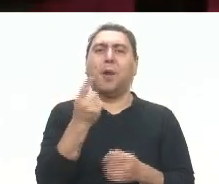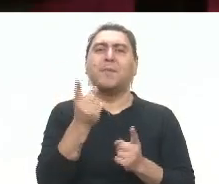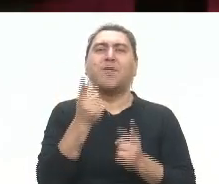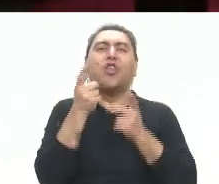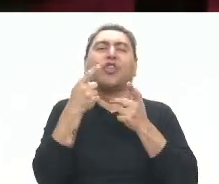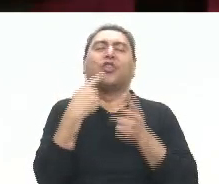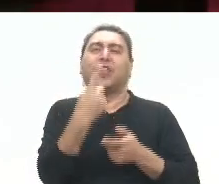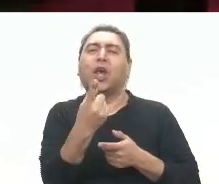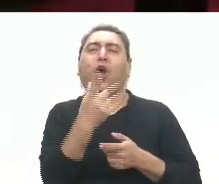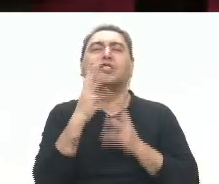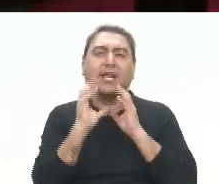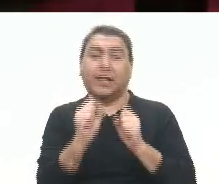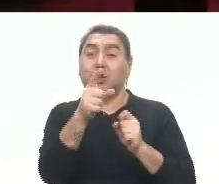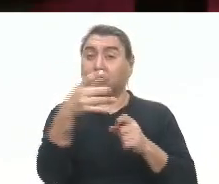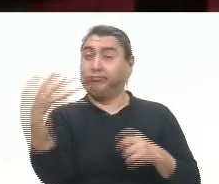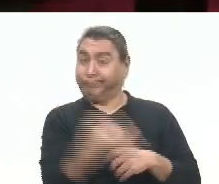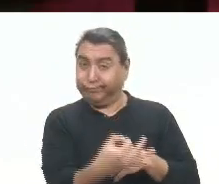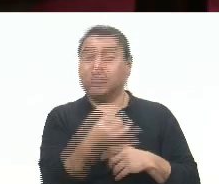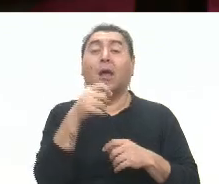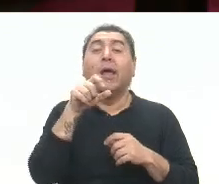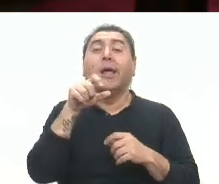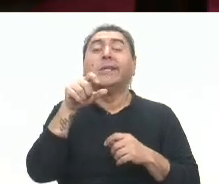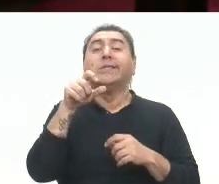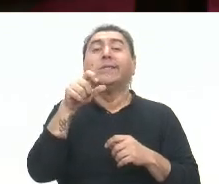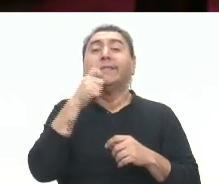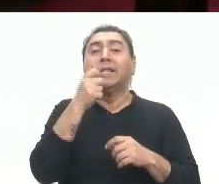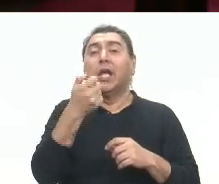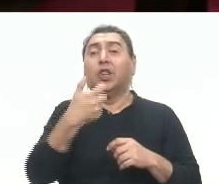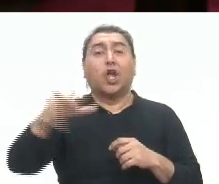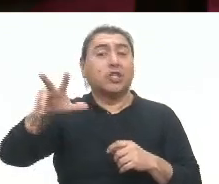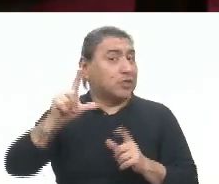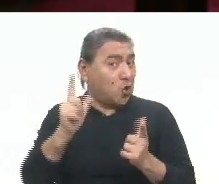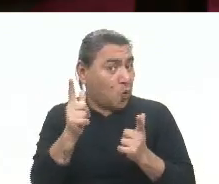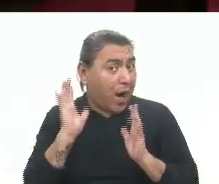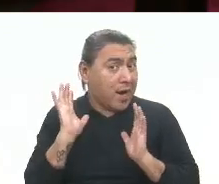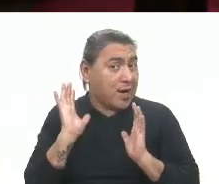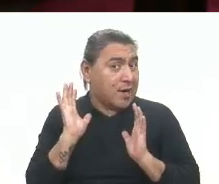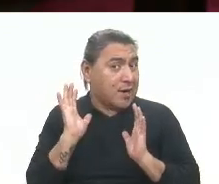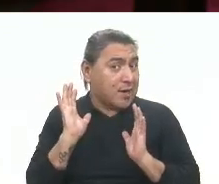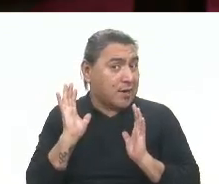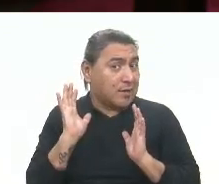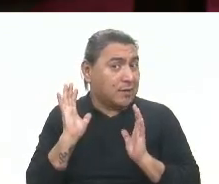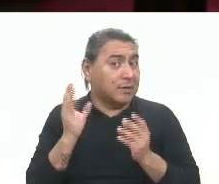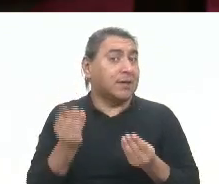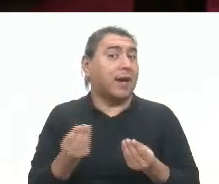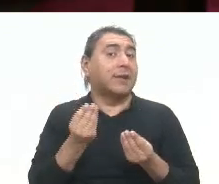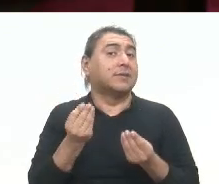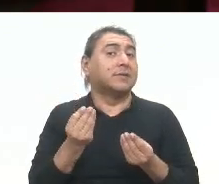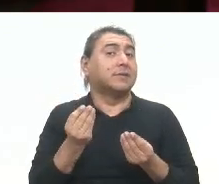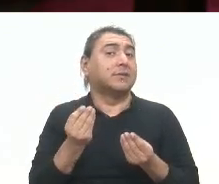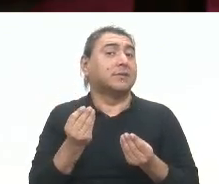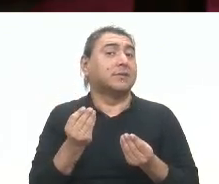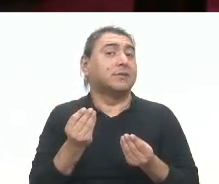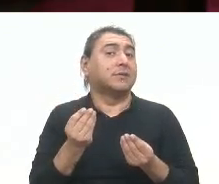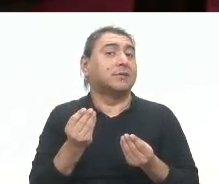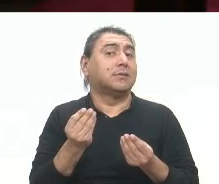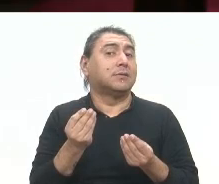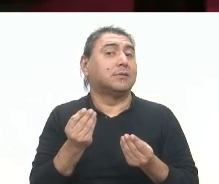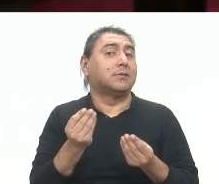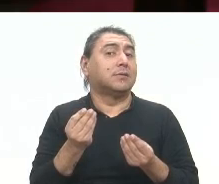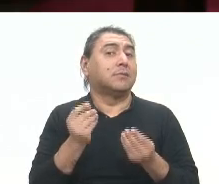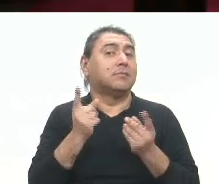secretario es correcto. Si no tiene dos tercios, ¿verdad? Es con